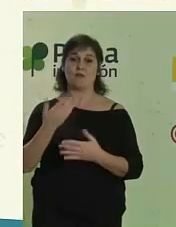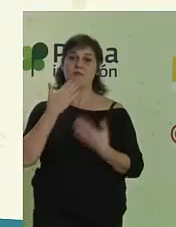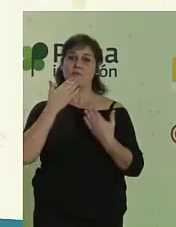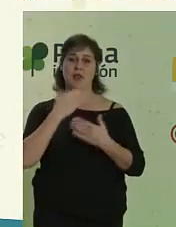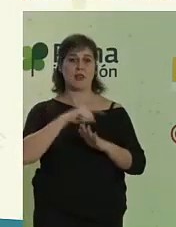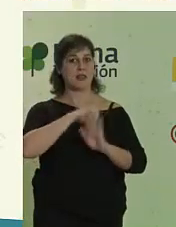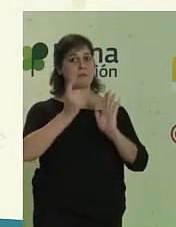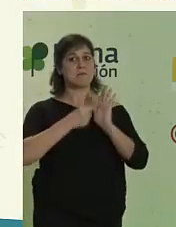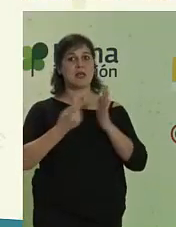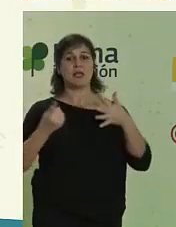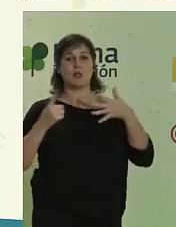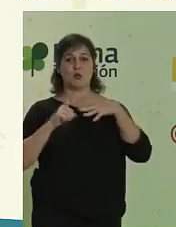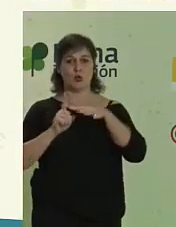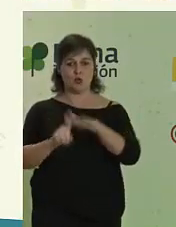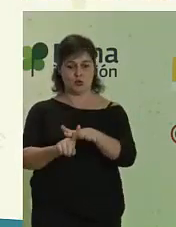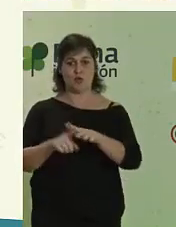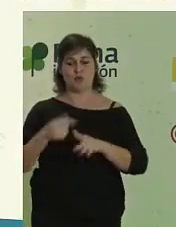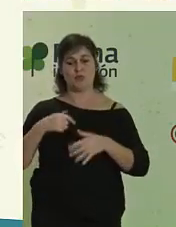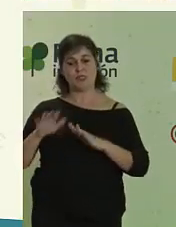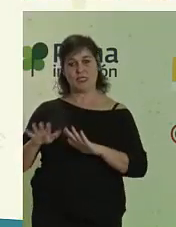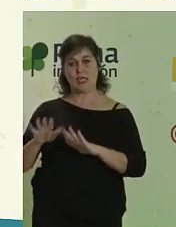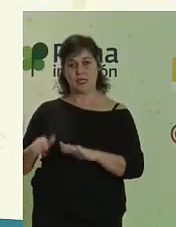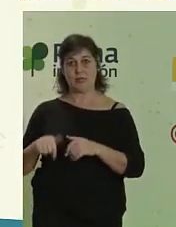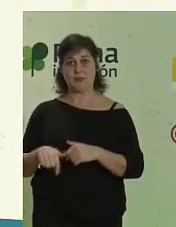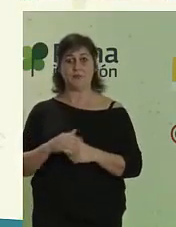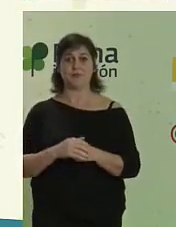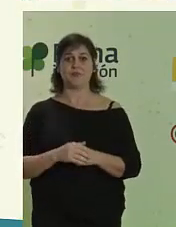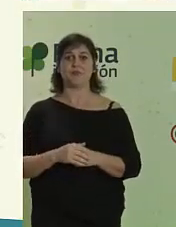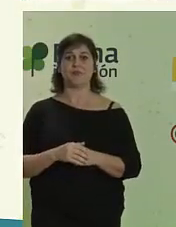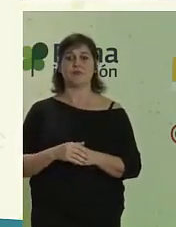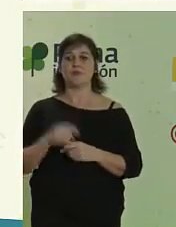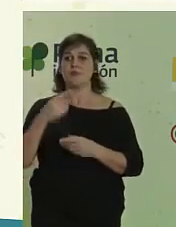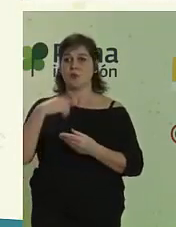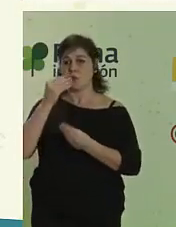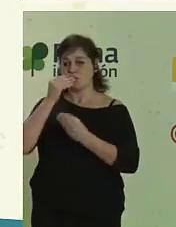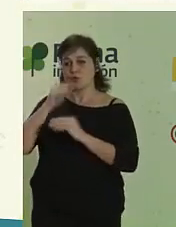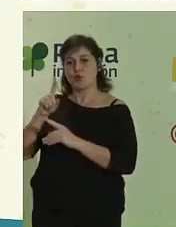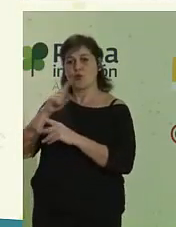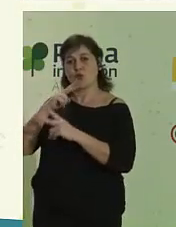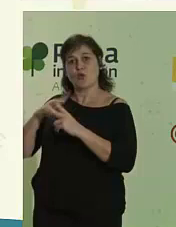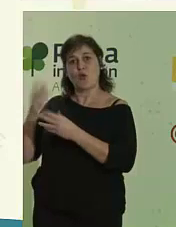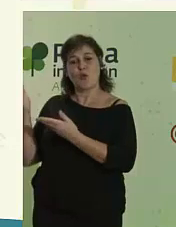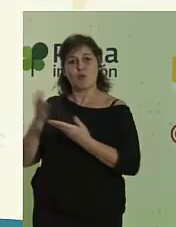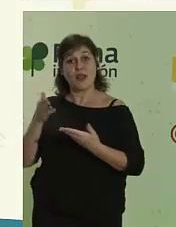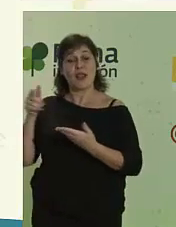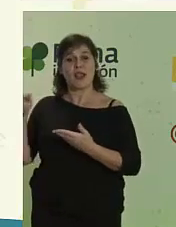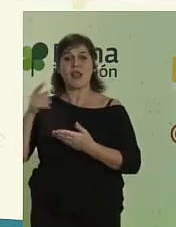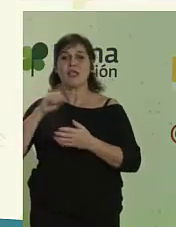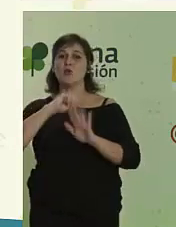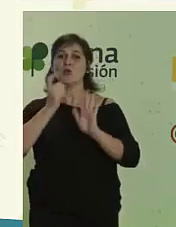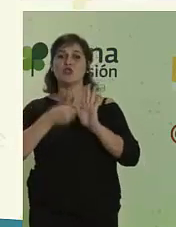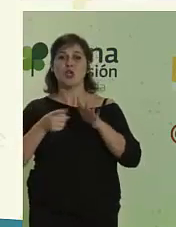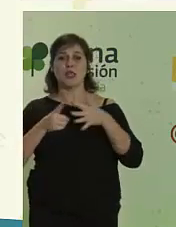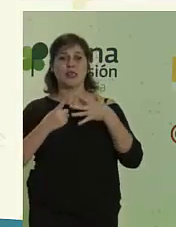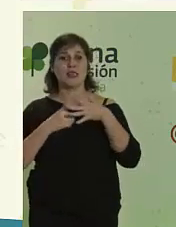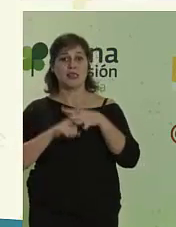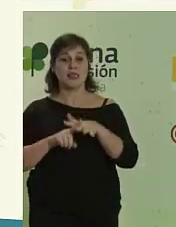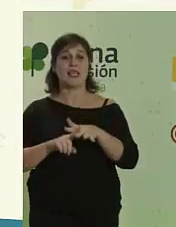inclusión, para estar aquí. Y en nombre de Inclusión Taiwán,